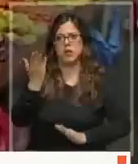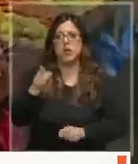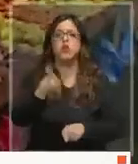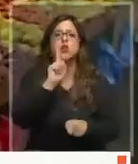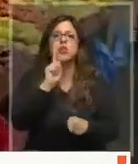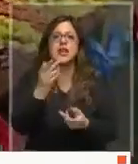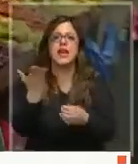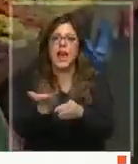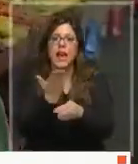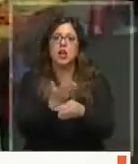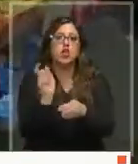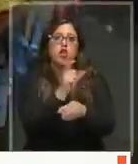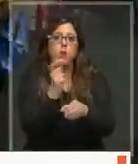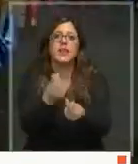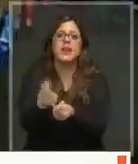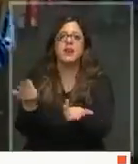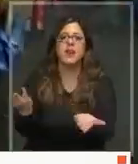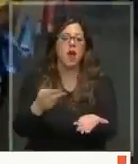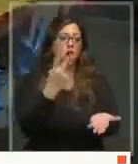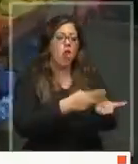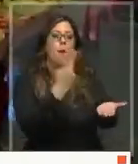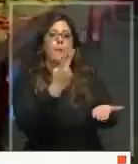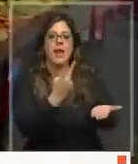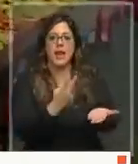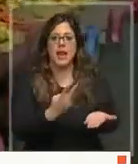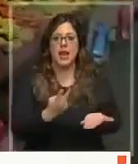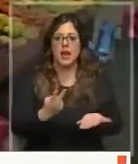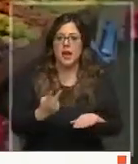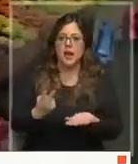¿Cuánto te salió? 2.000 pesos.